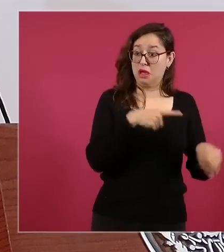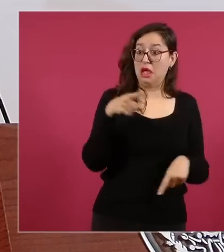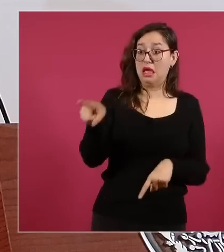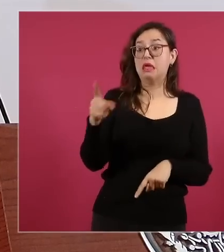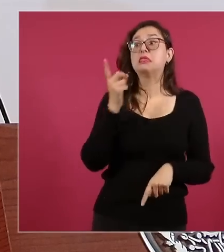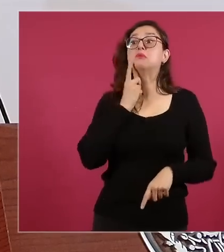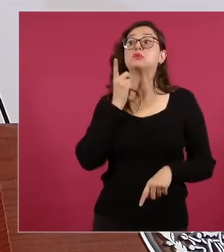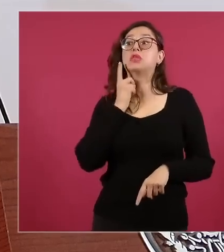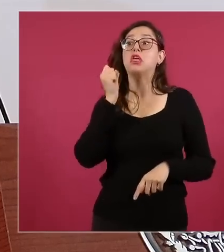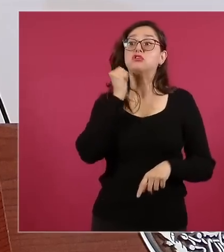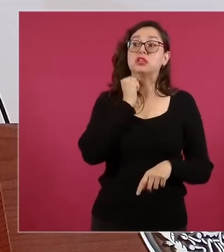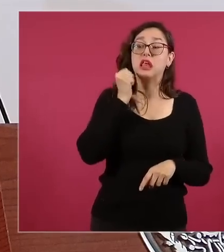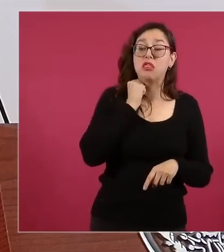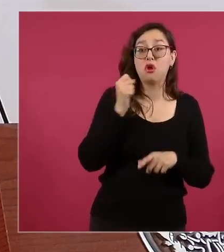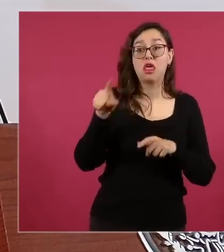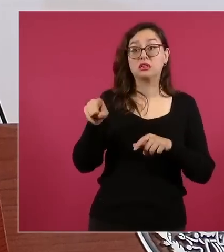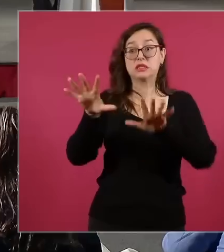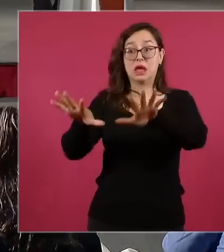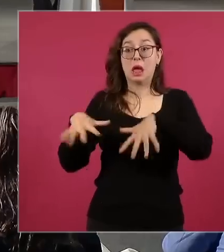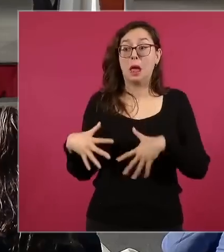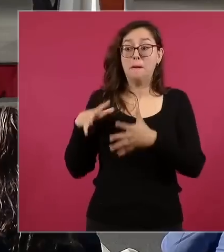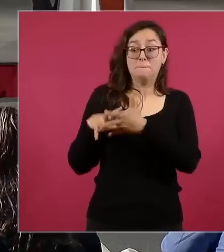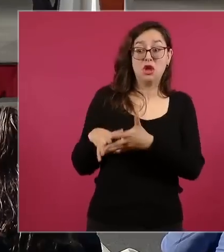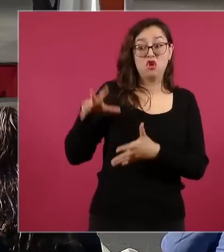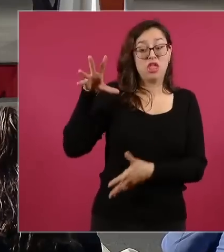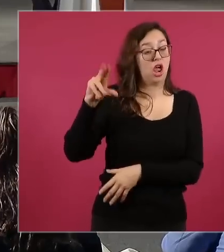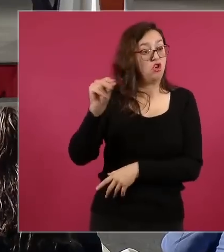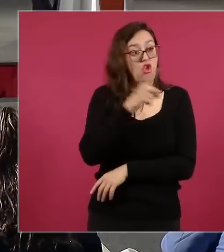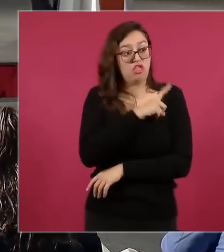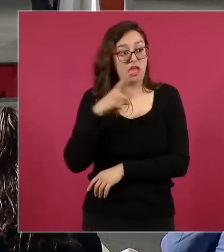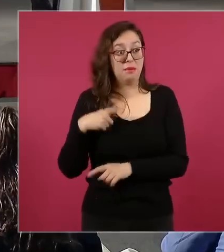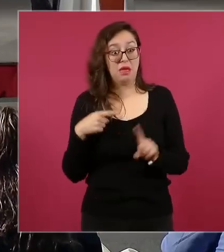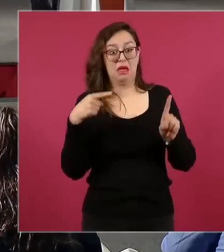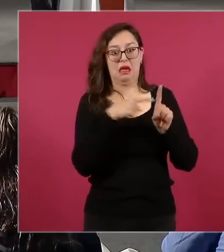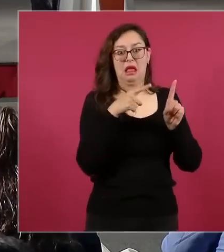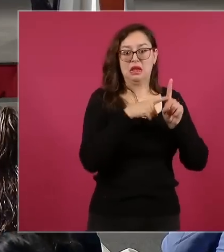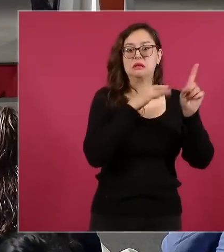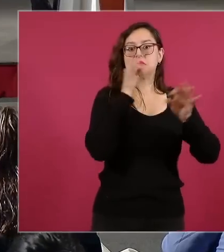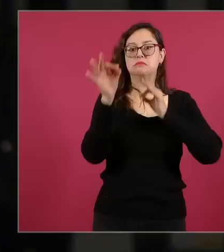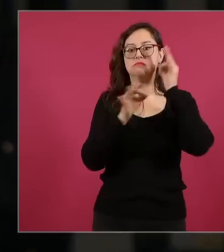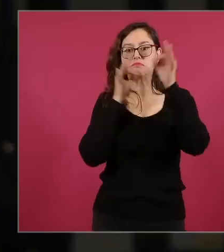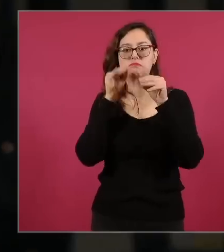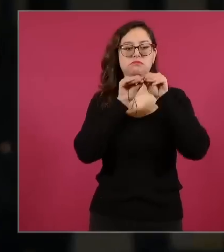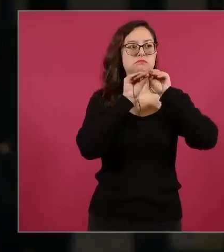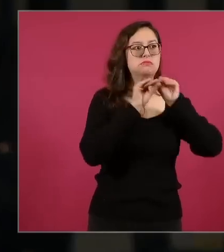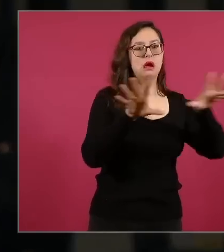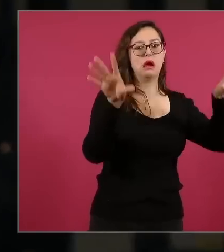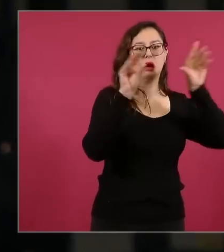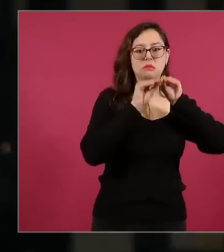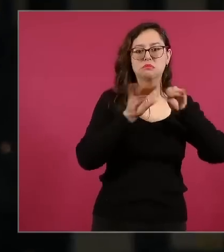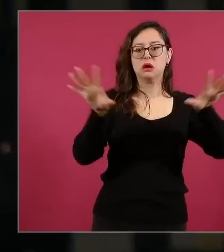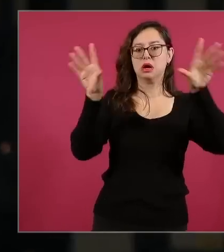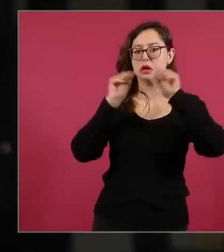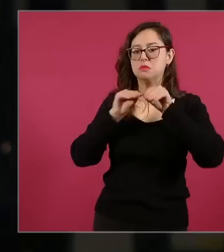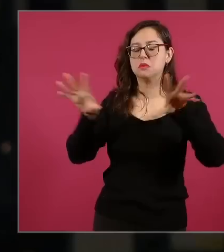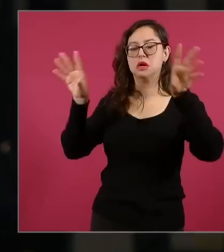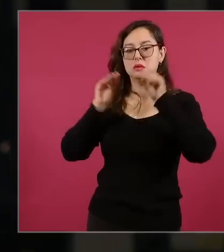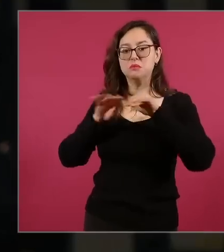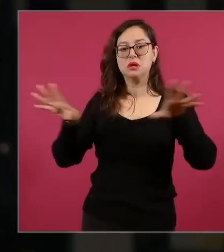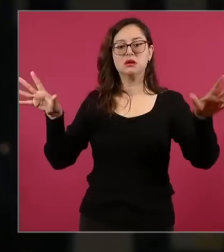Es público que hizo toda una campaña con intelectuales orgánicos,